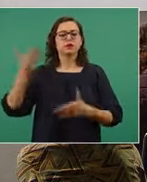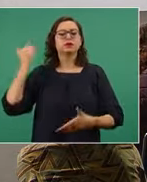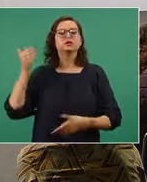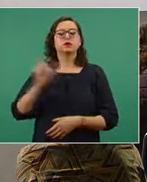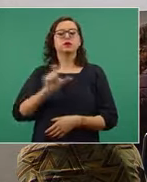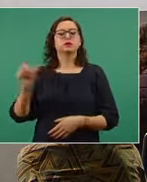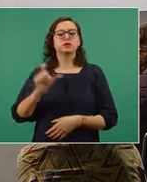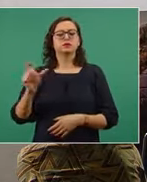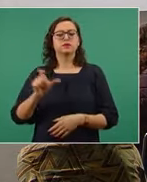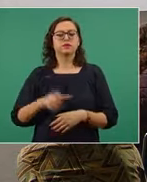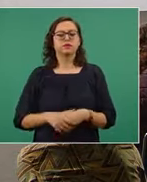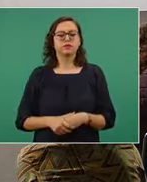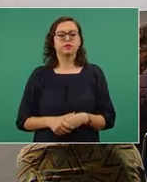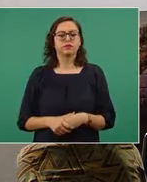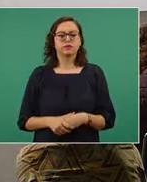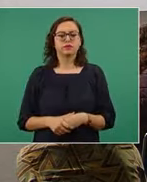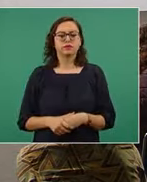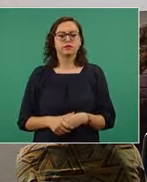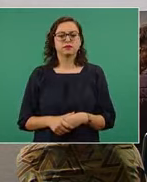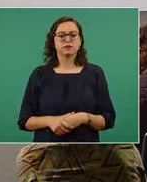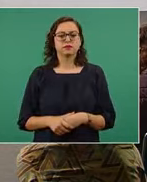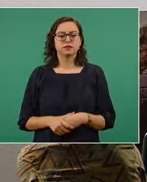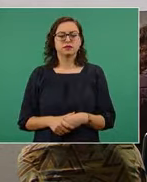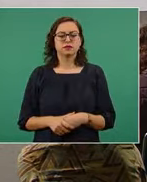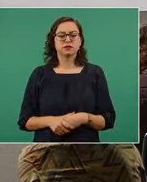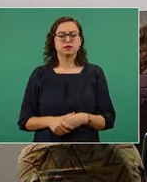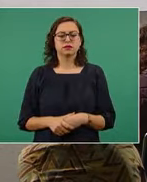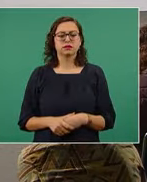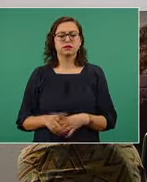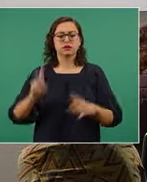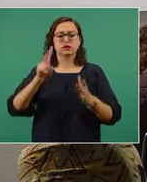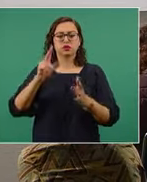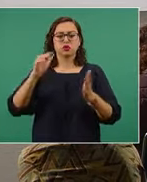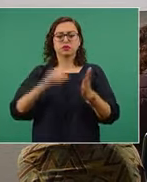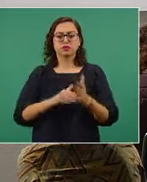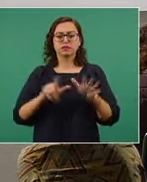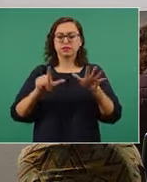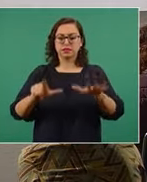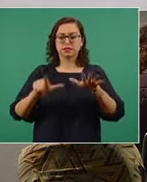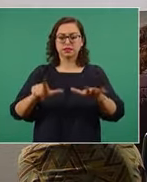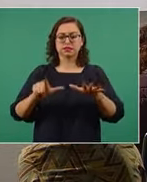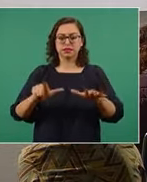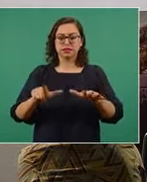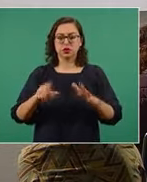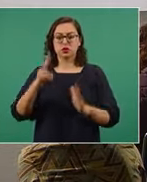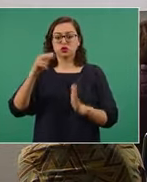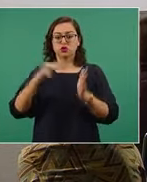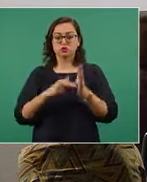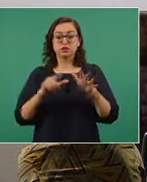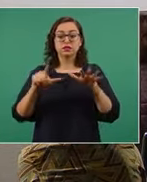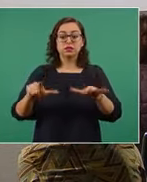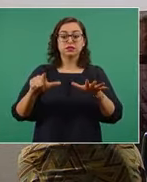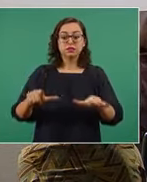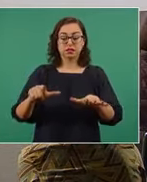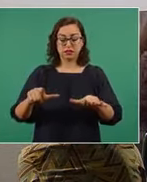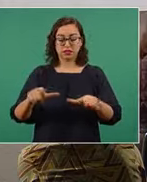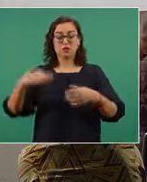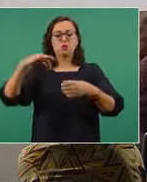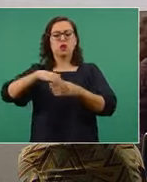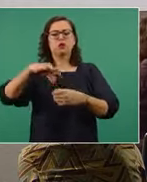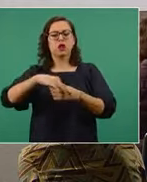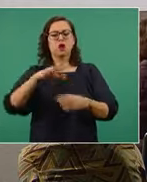2017. eran elecciones de…